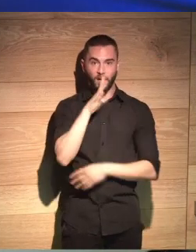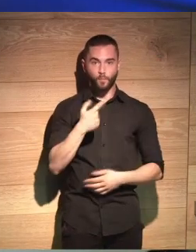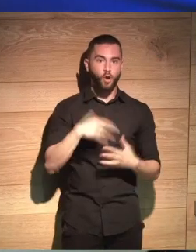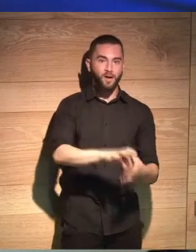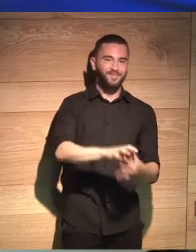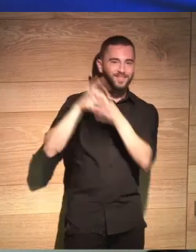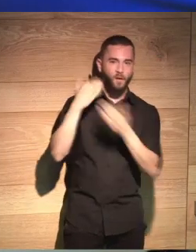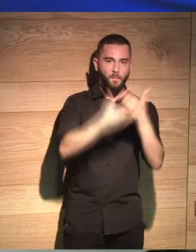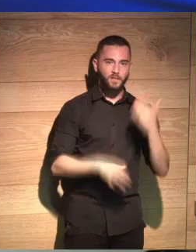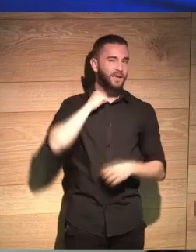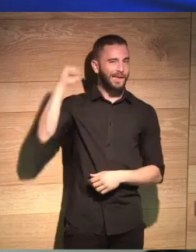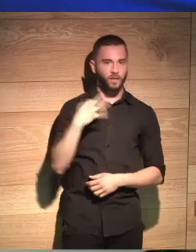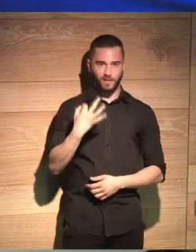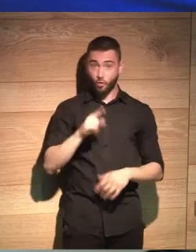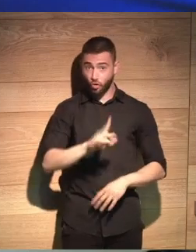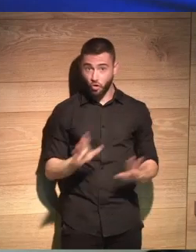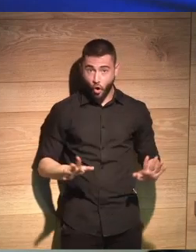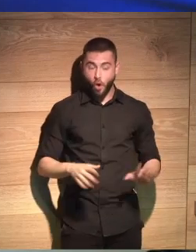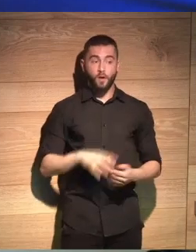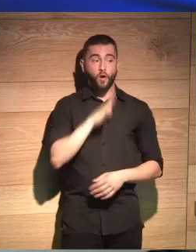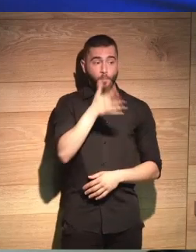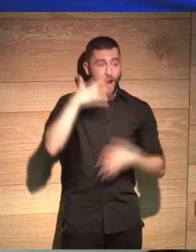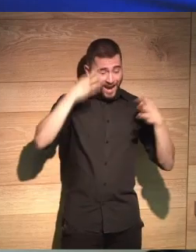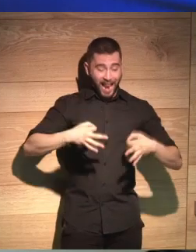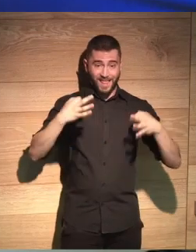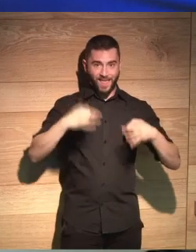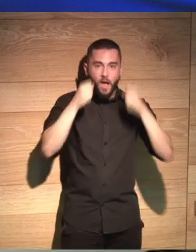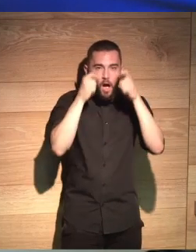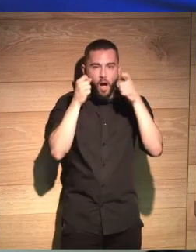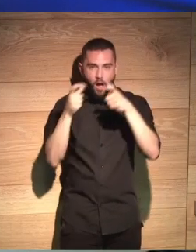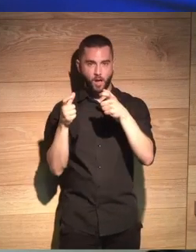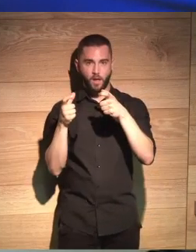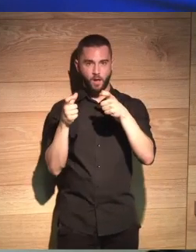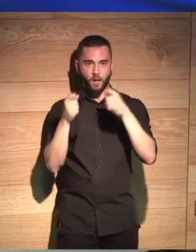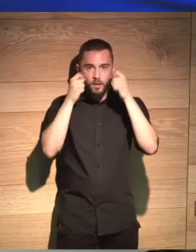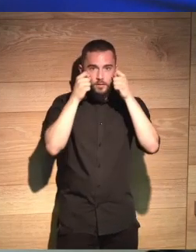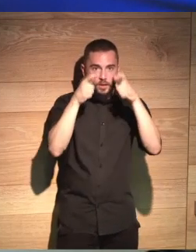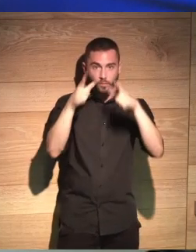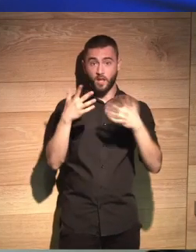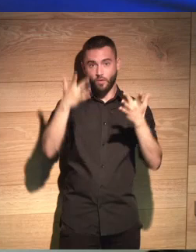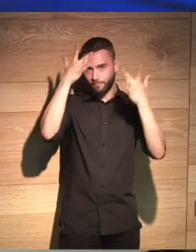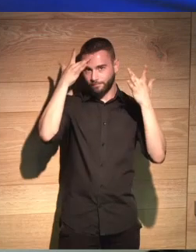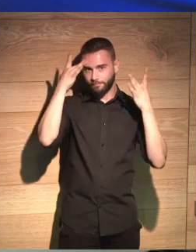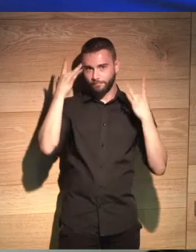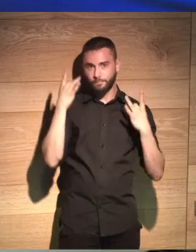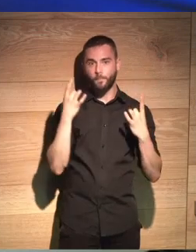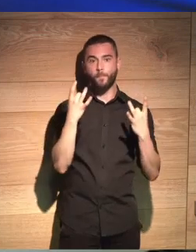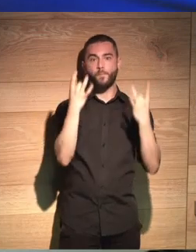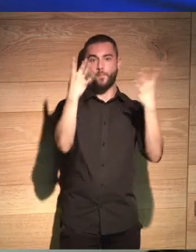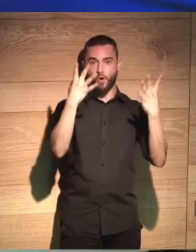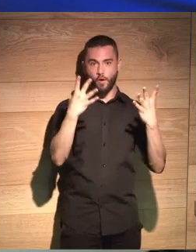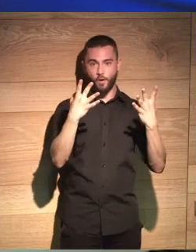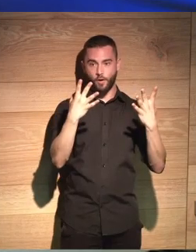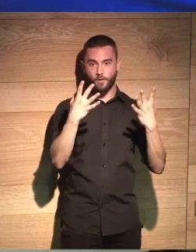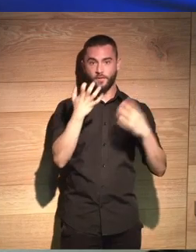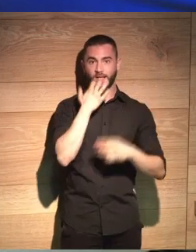sujeto al periódico cuando escribía, sino porque en realidad estaba descubriendo que por fin tenía que saber que si estaba en